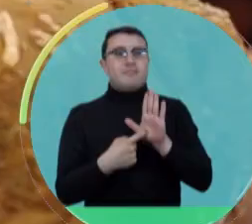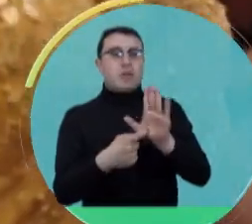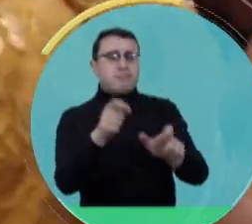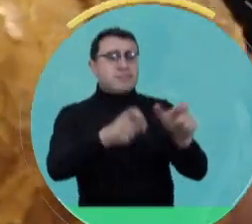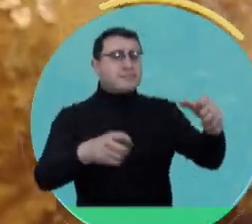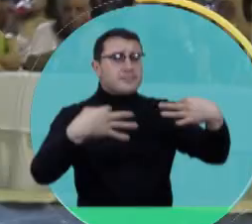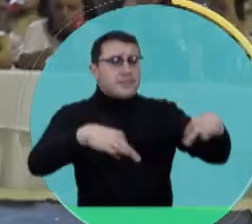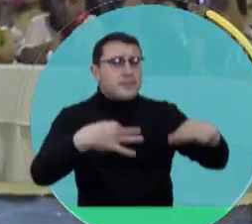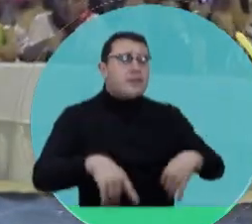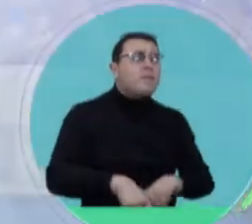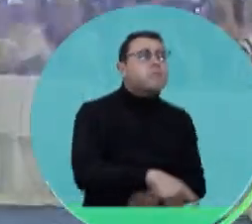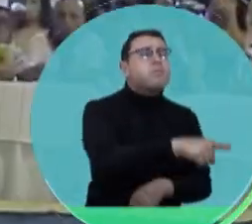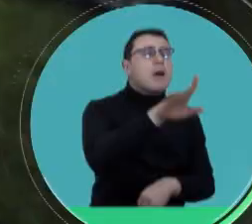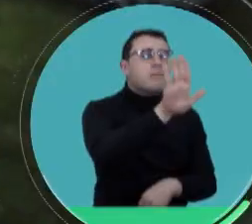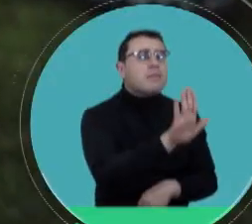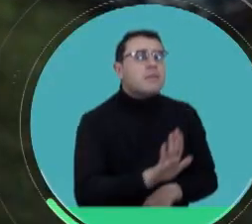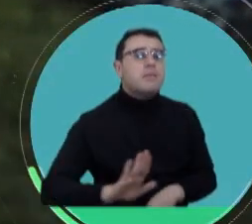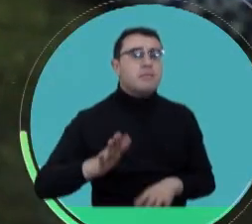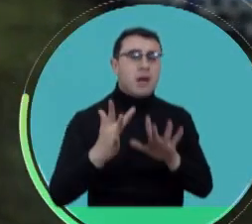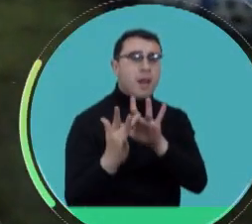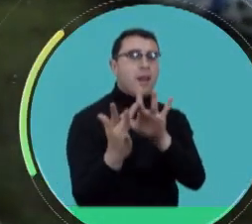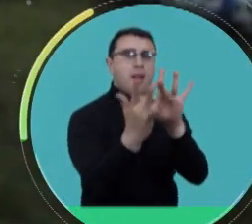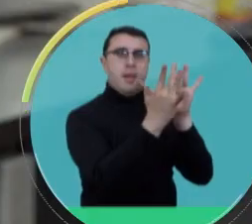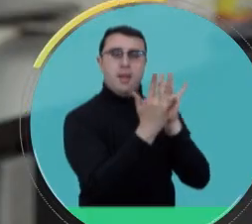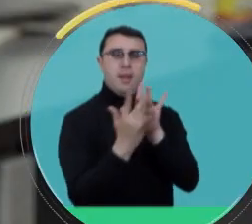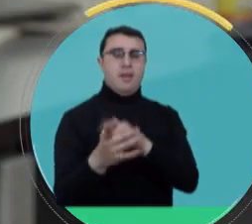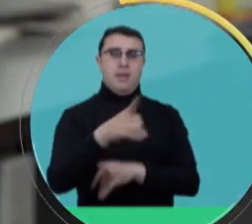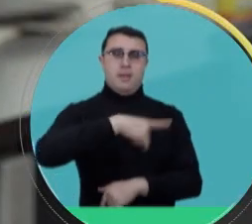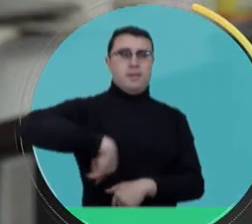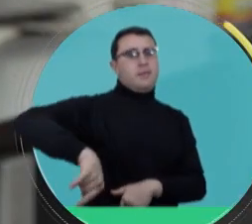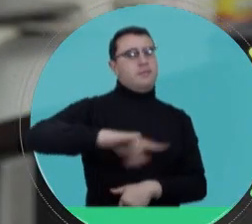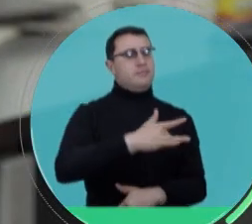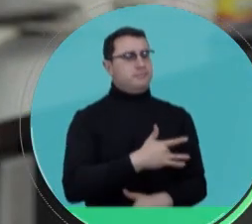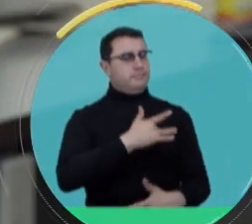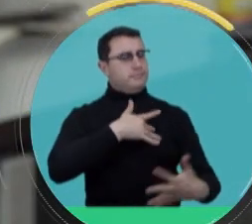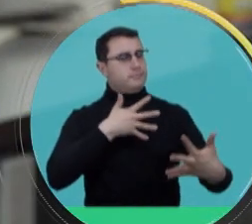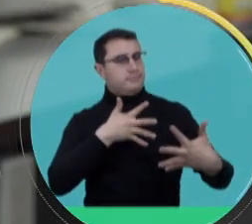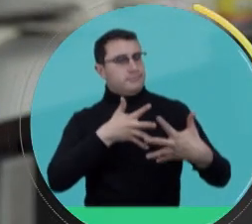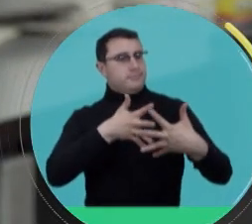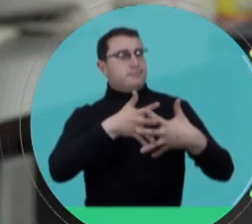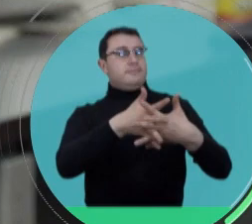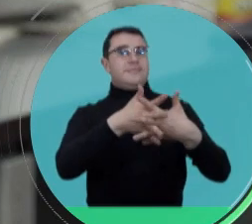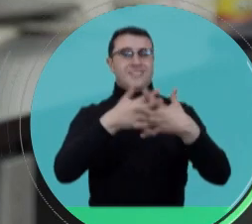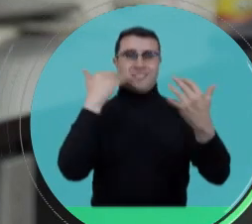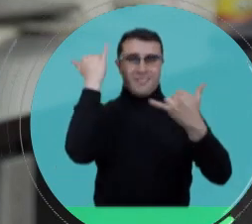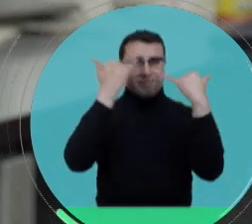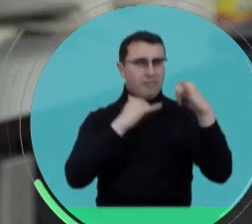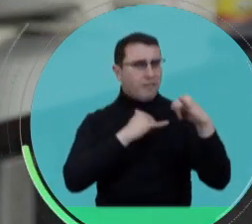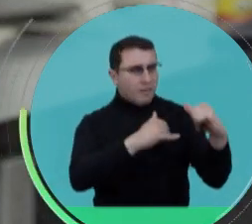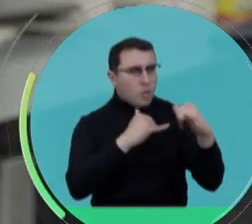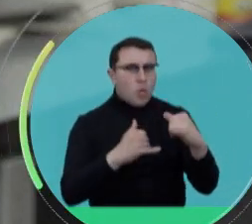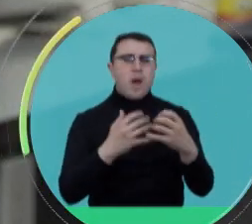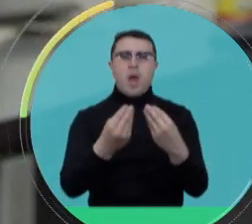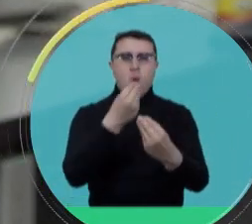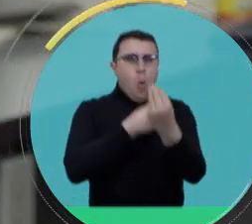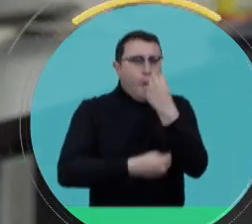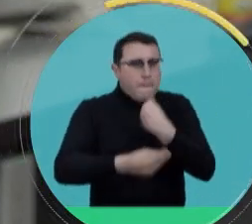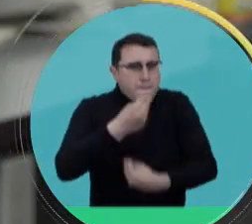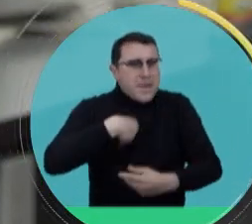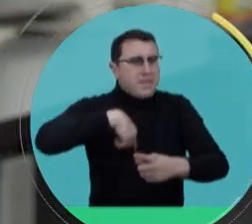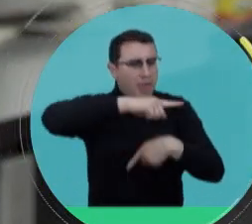mucho humor acercarse a lo Popular de nuestras regiones a todos estos gestos que nos atraviesan desde la